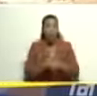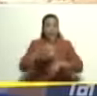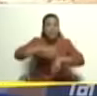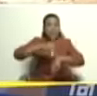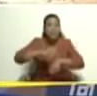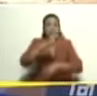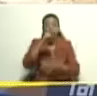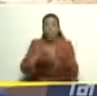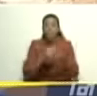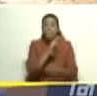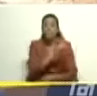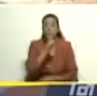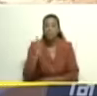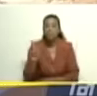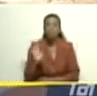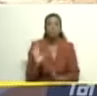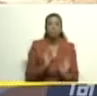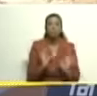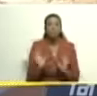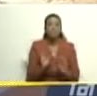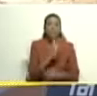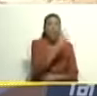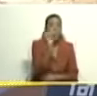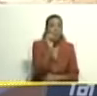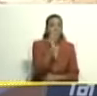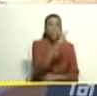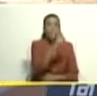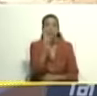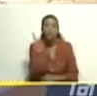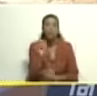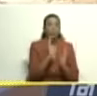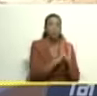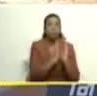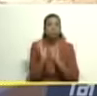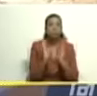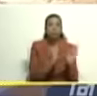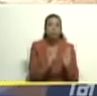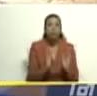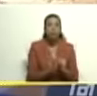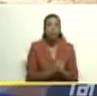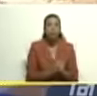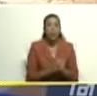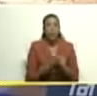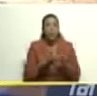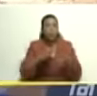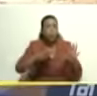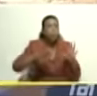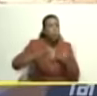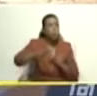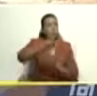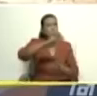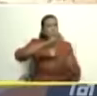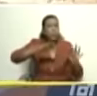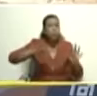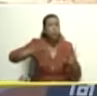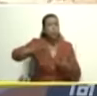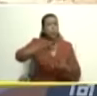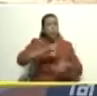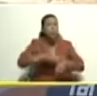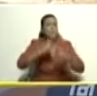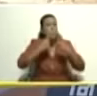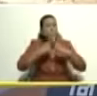el 20, en el 21, y fuimos descubriendo un nuevo fenómeno, el surgimiento de una nueva